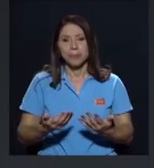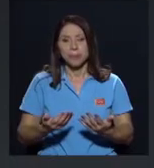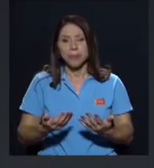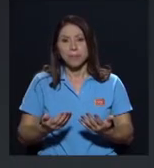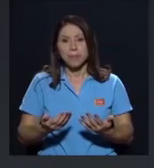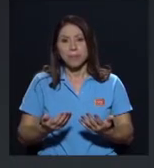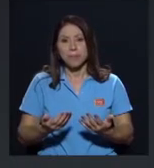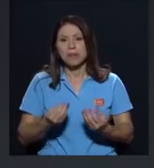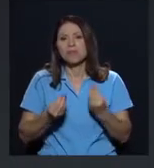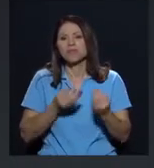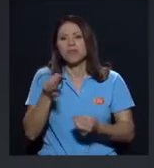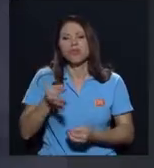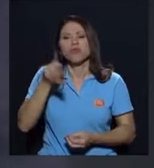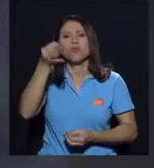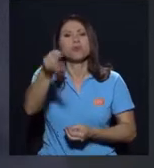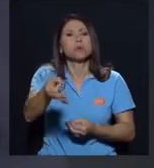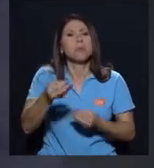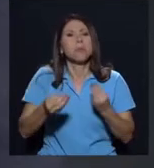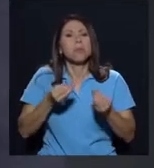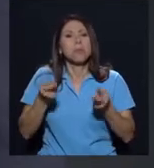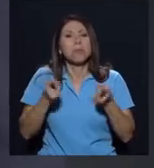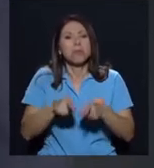que nos trae el futuro